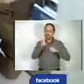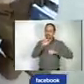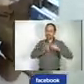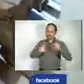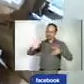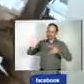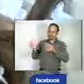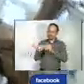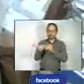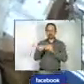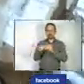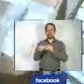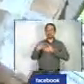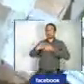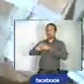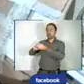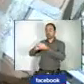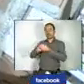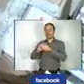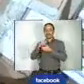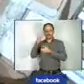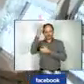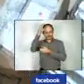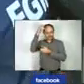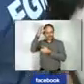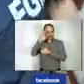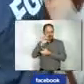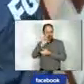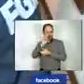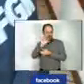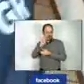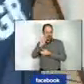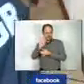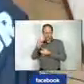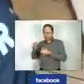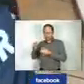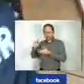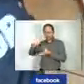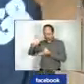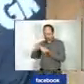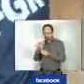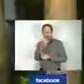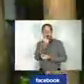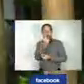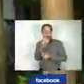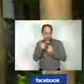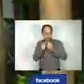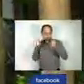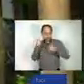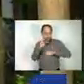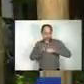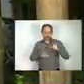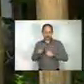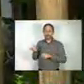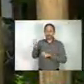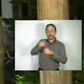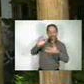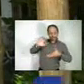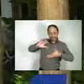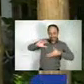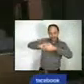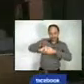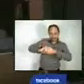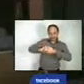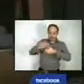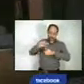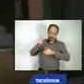$38 millones. La sociedad Cristiani Burkhardt representa un monto de $11 millones y la sociedad